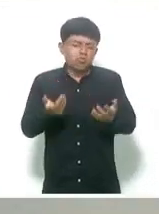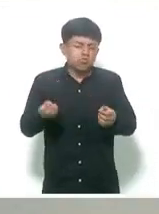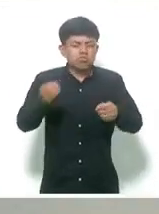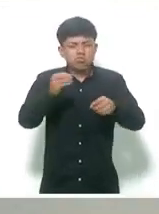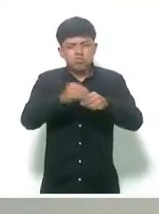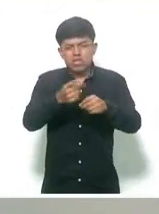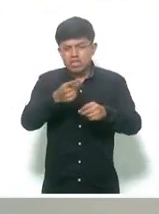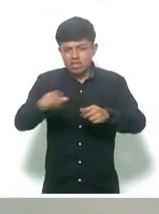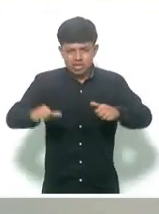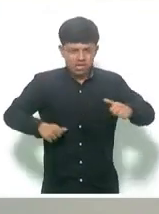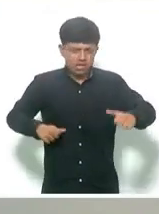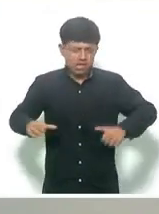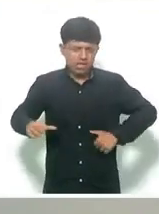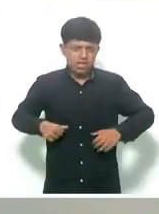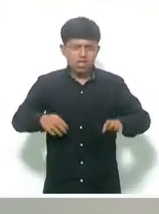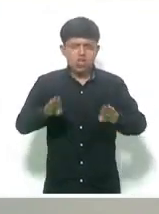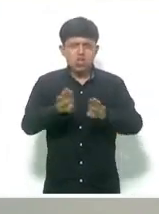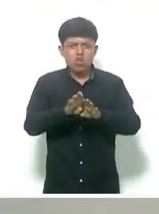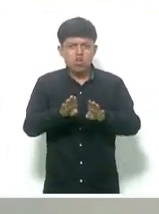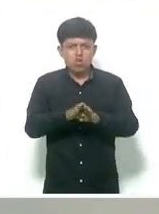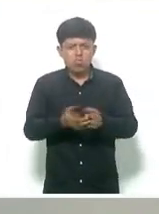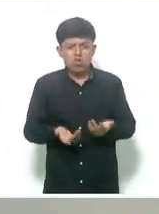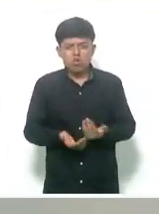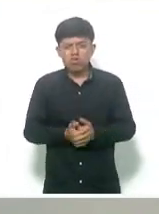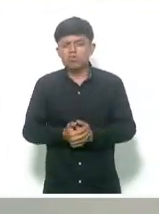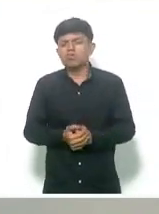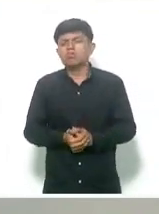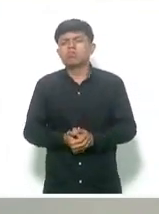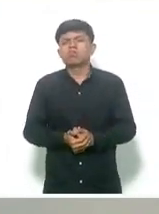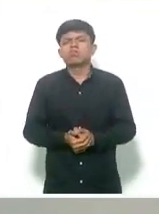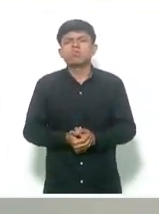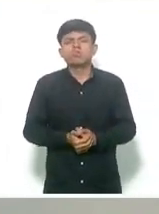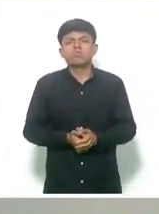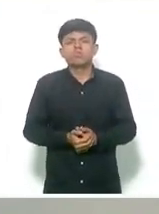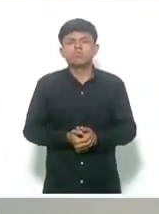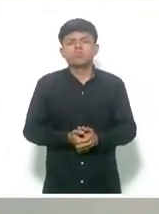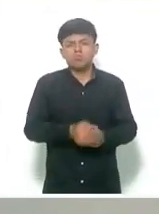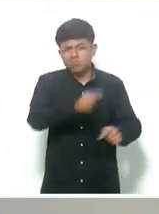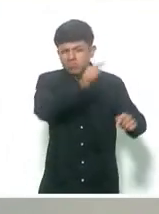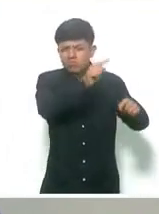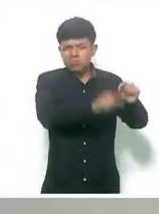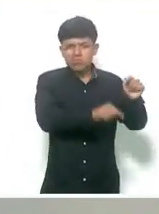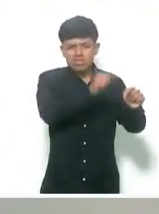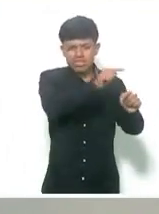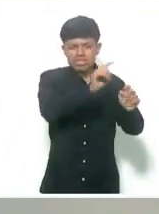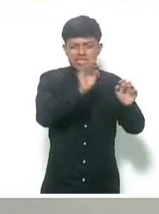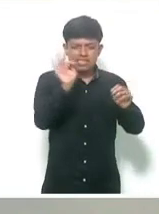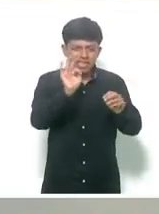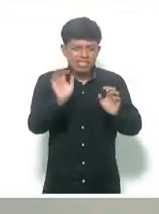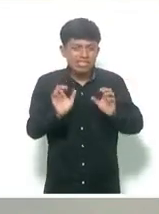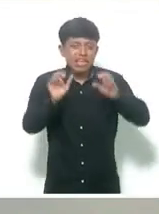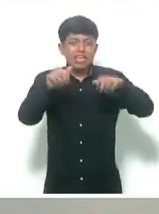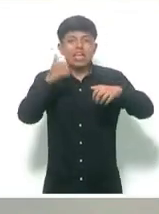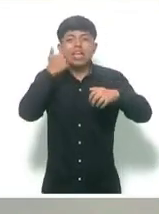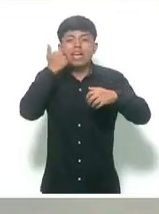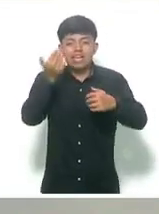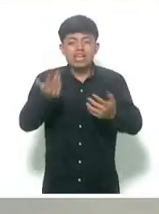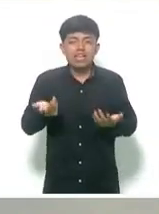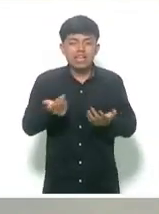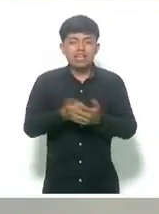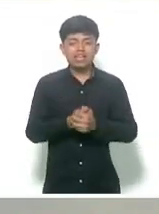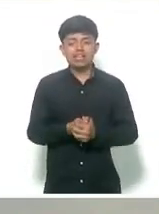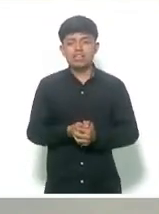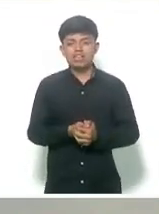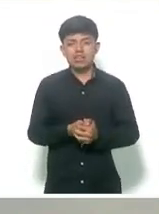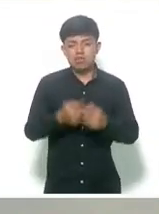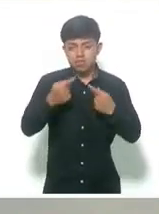serie de acciones que inhiba la eh fuerza digamos de contratación de las personas que forman parte de